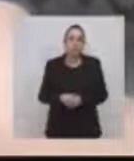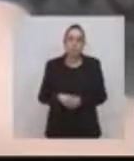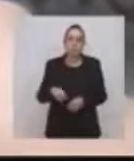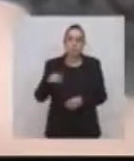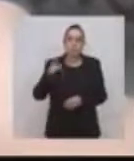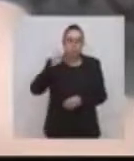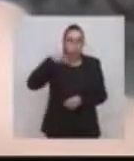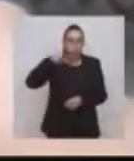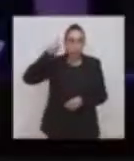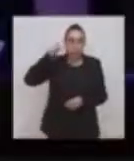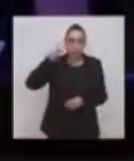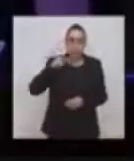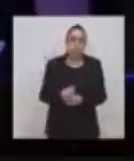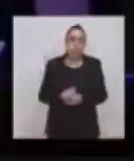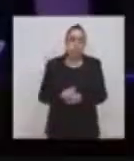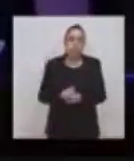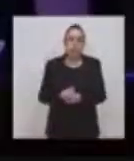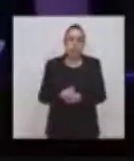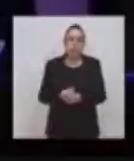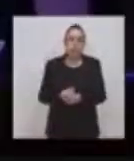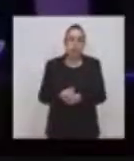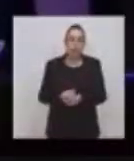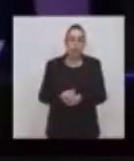que volvería a repetir sin ninguna duda.